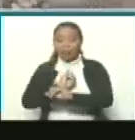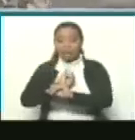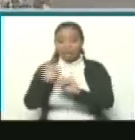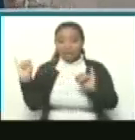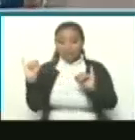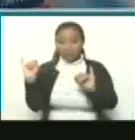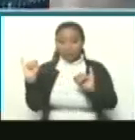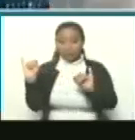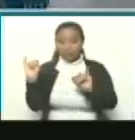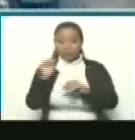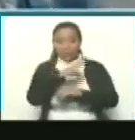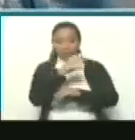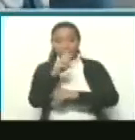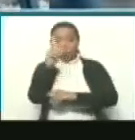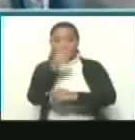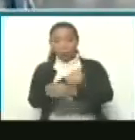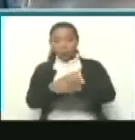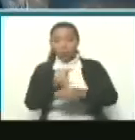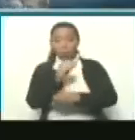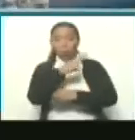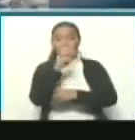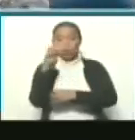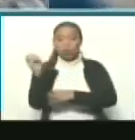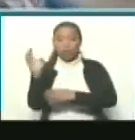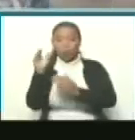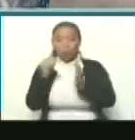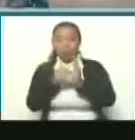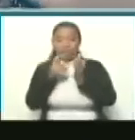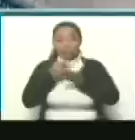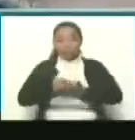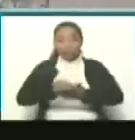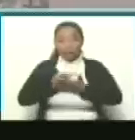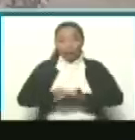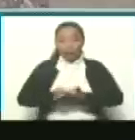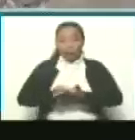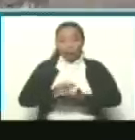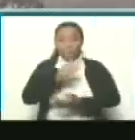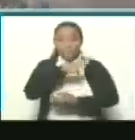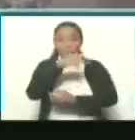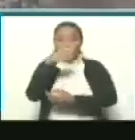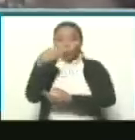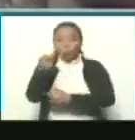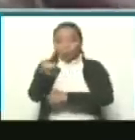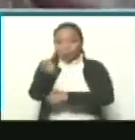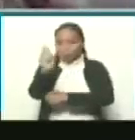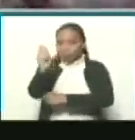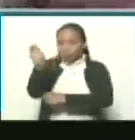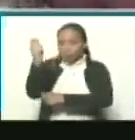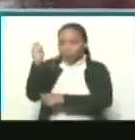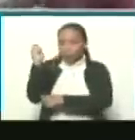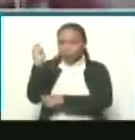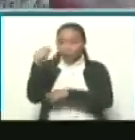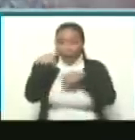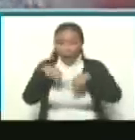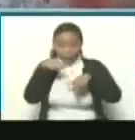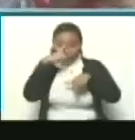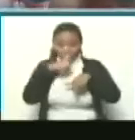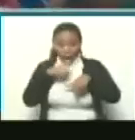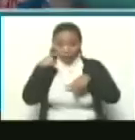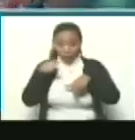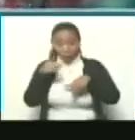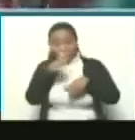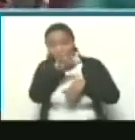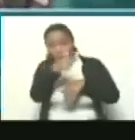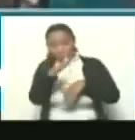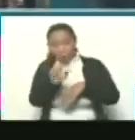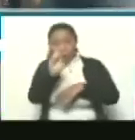de 1.482.000 kilos, o algo así como 1.482 toneladas. Este año, en semana y